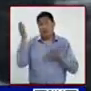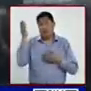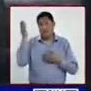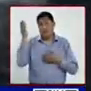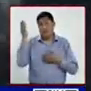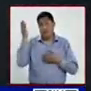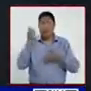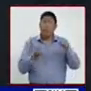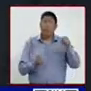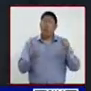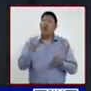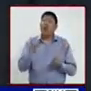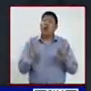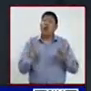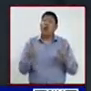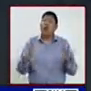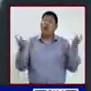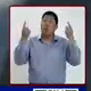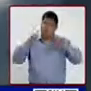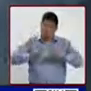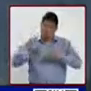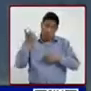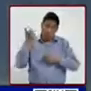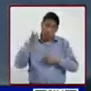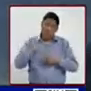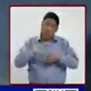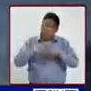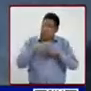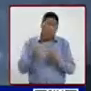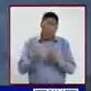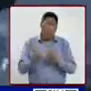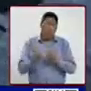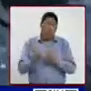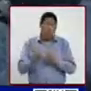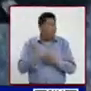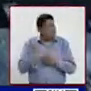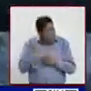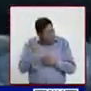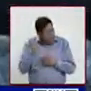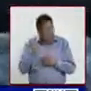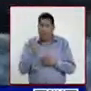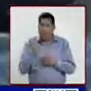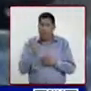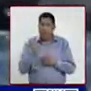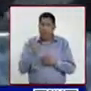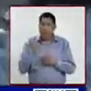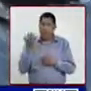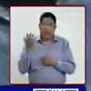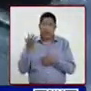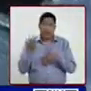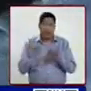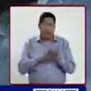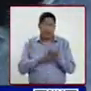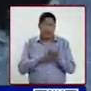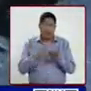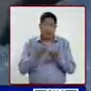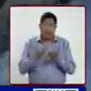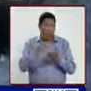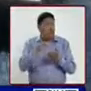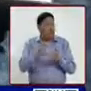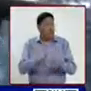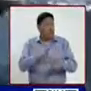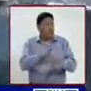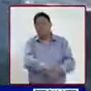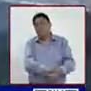miren, el vehículo justamente de aduana ha terminado afectado. Uno de los vidrios ha sido roto, justamente el vidrio del conductor. Es por eso que hay una